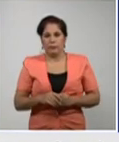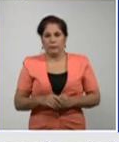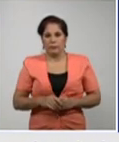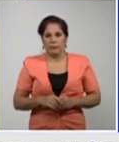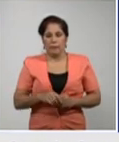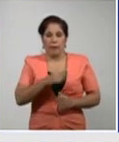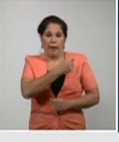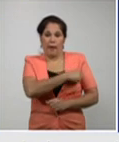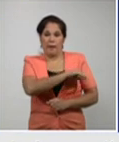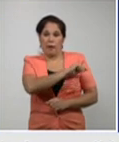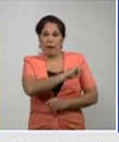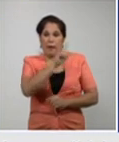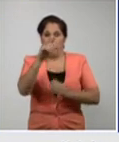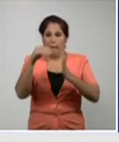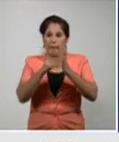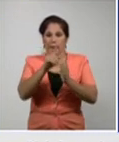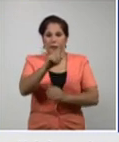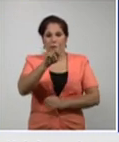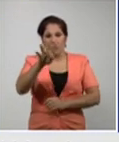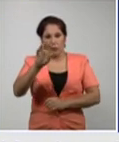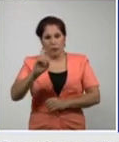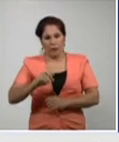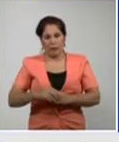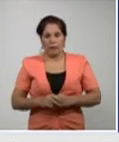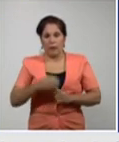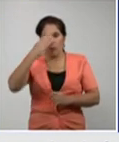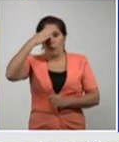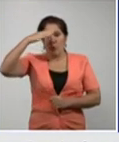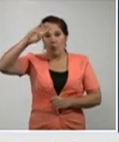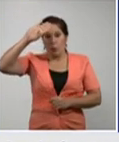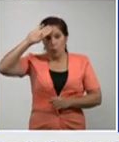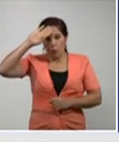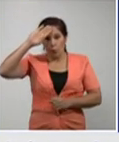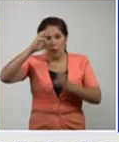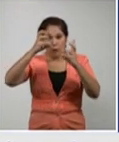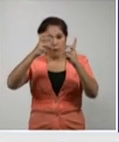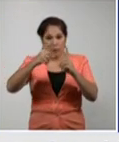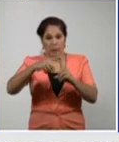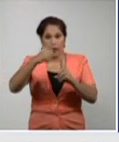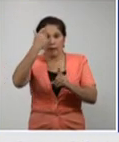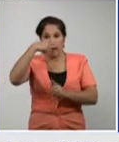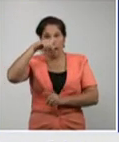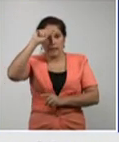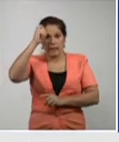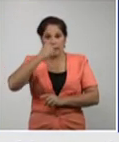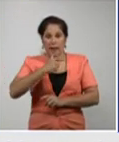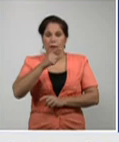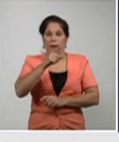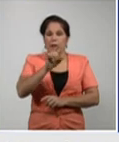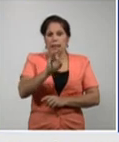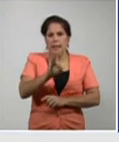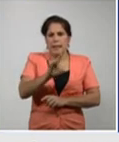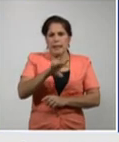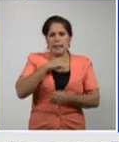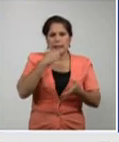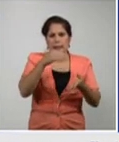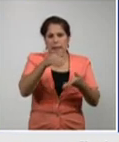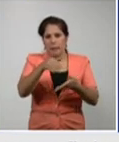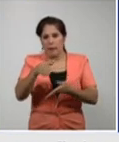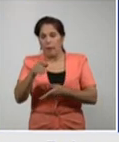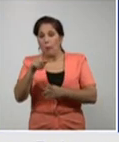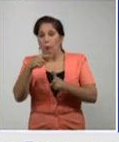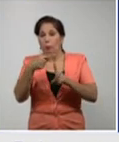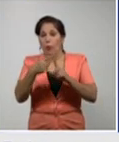España con 1.140, Cuba con una tasa, con 15 fallecidos por millón